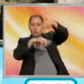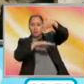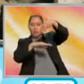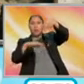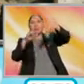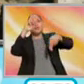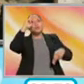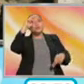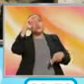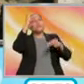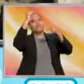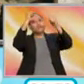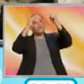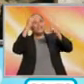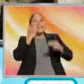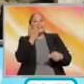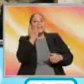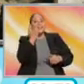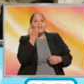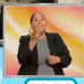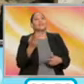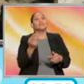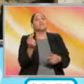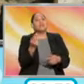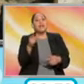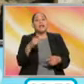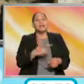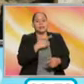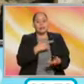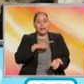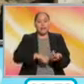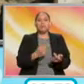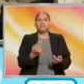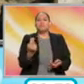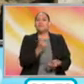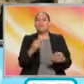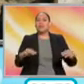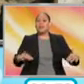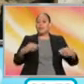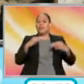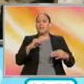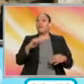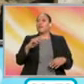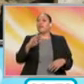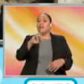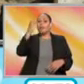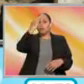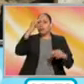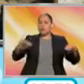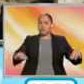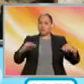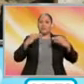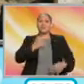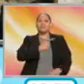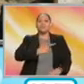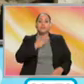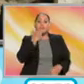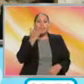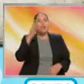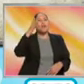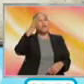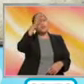poco hacia arriba, que nos habla de esta gran necesidad de ser reconocida, de grandes expectativas y de un futuro